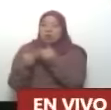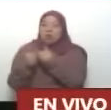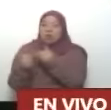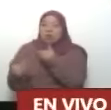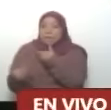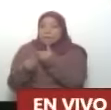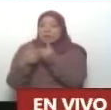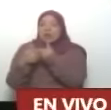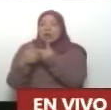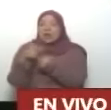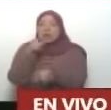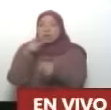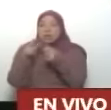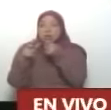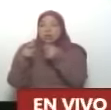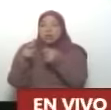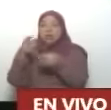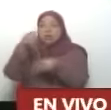el referéndum.